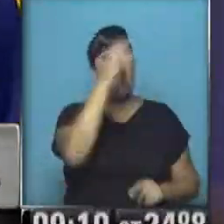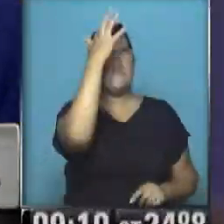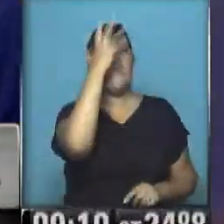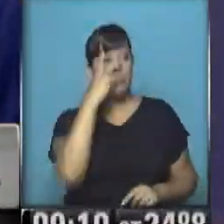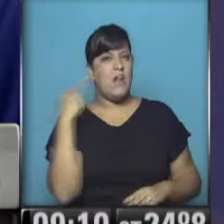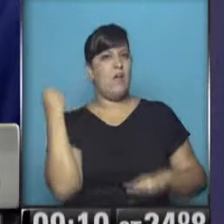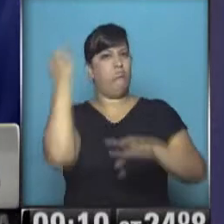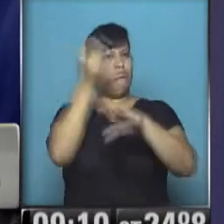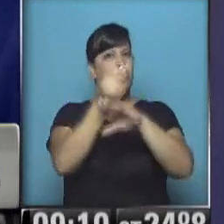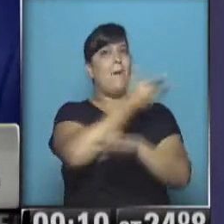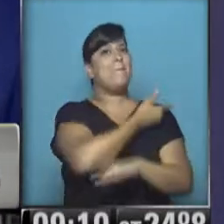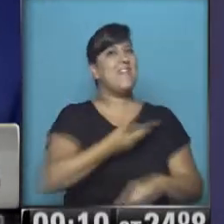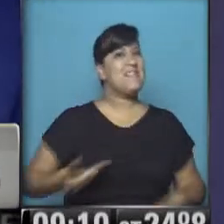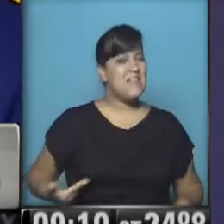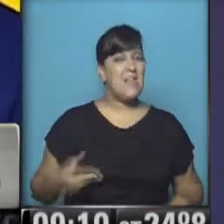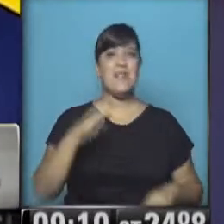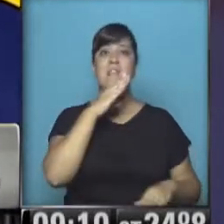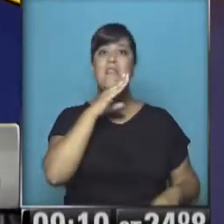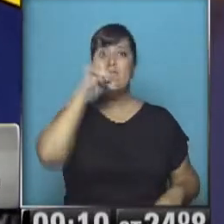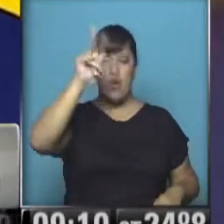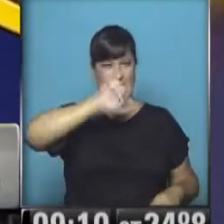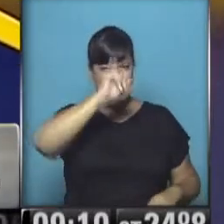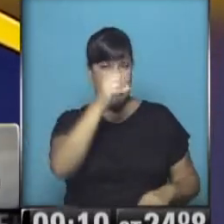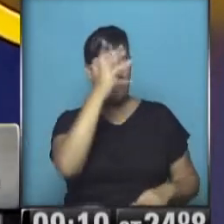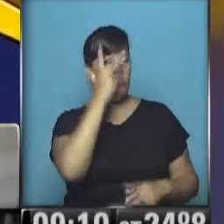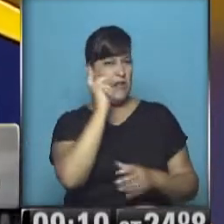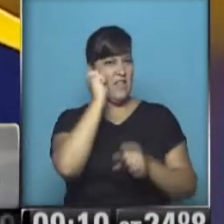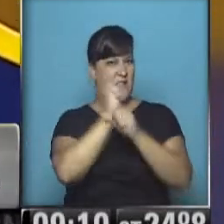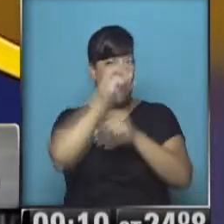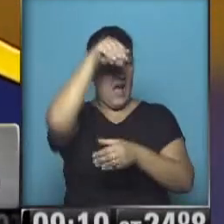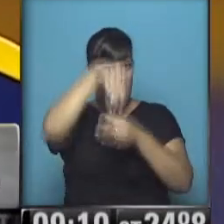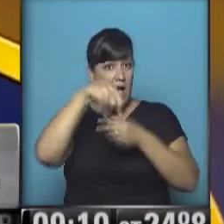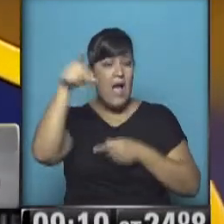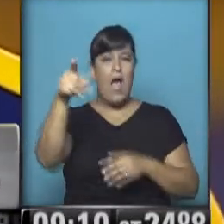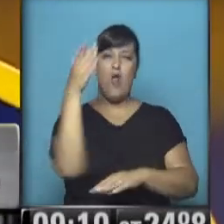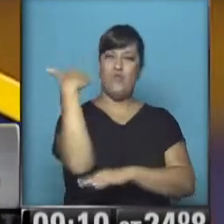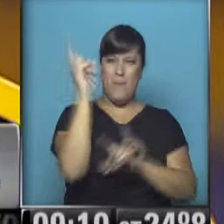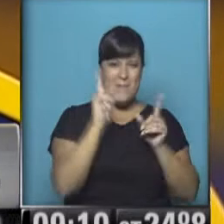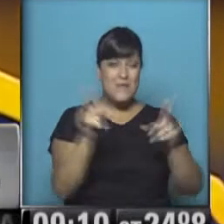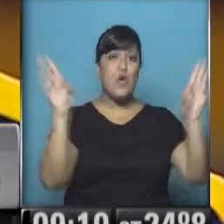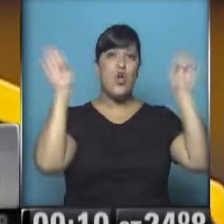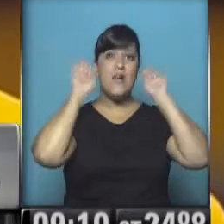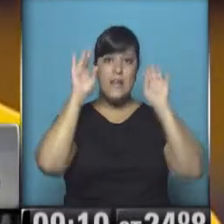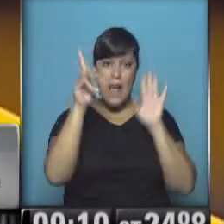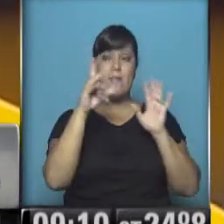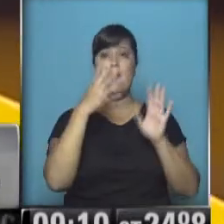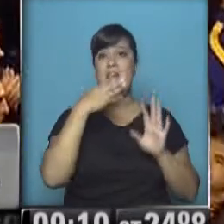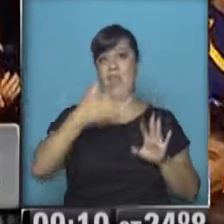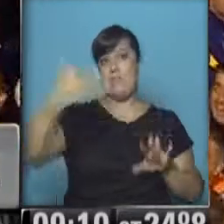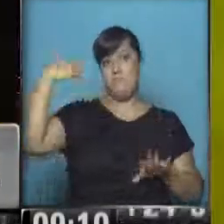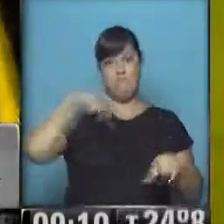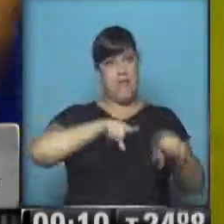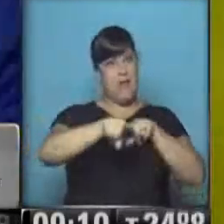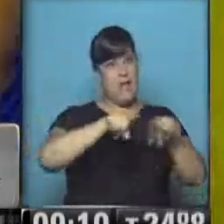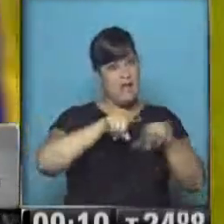ser dirigente y por qué no presidente de boca juniors declaraciones de juan román riquelme con una carrera hay que agregar